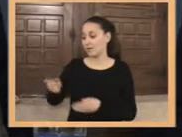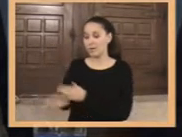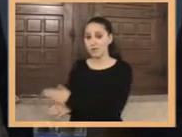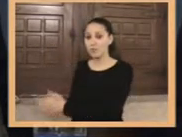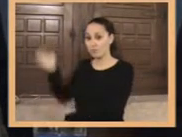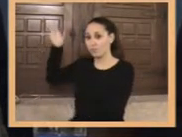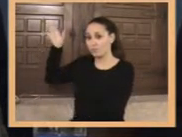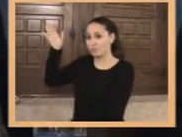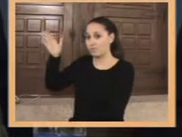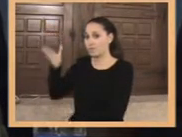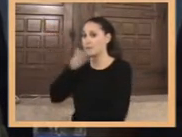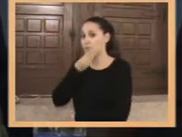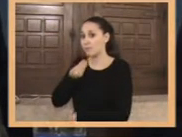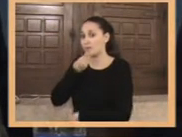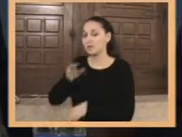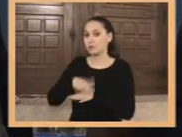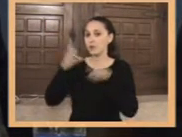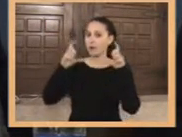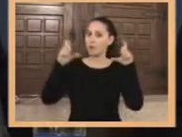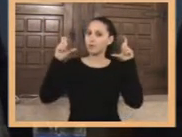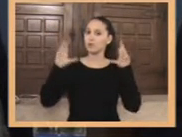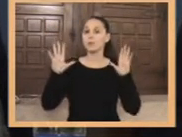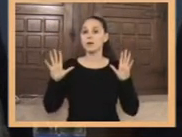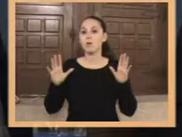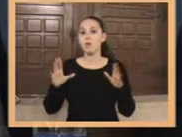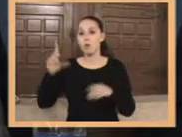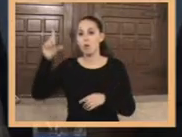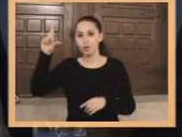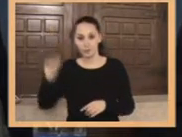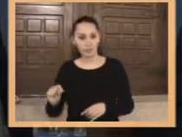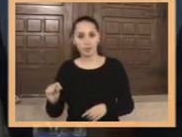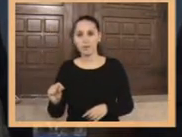mucho menos. Y por lo tanto creemos que seguramente haya sido